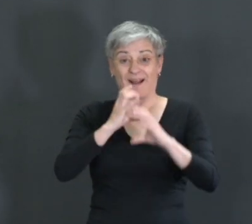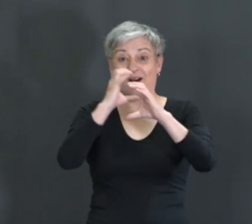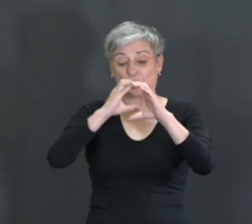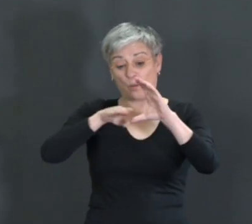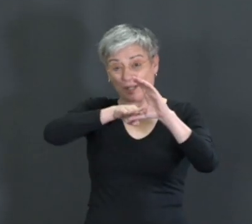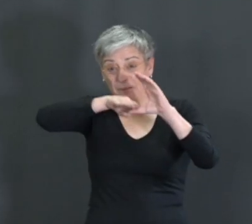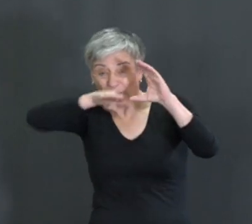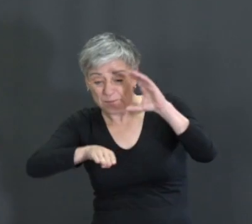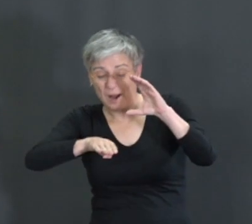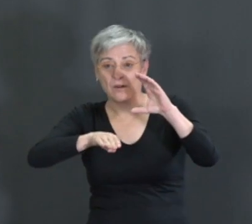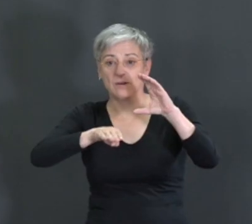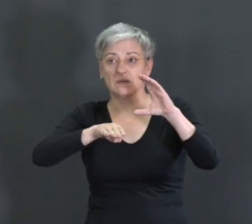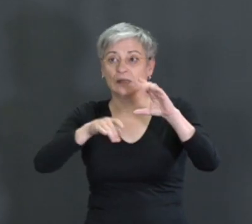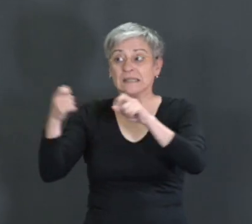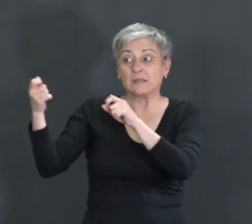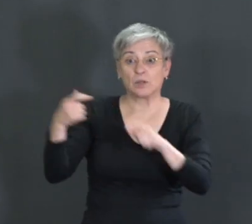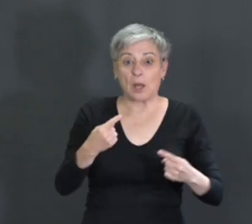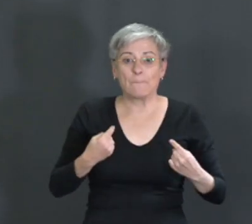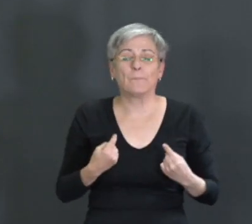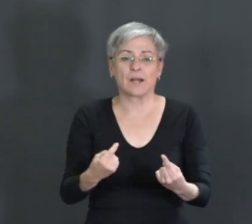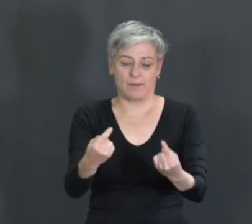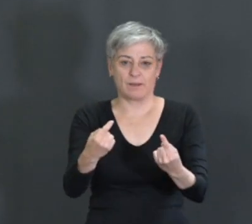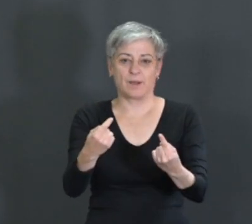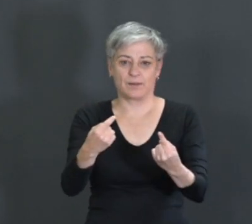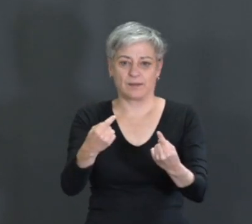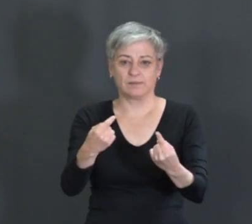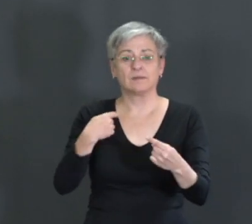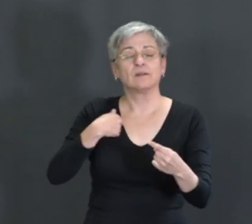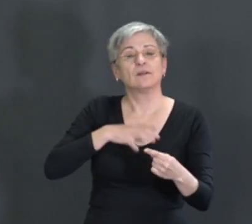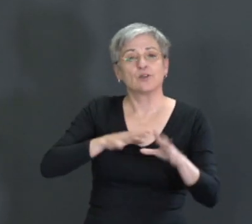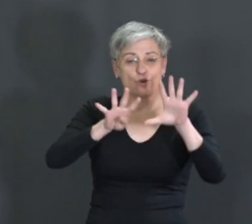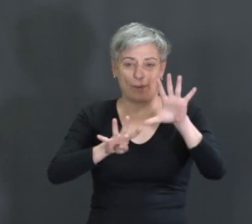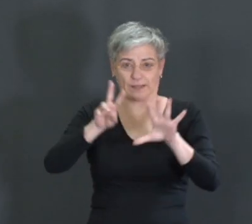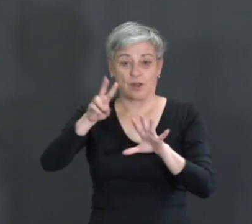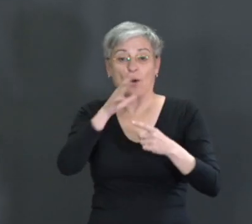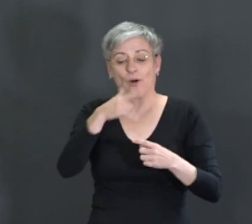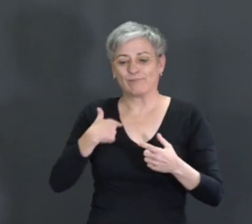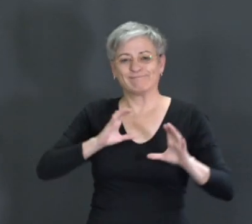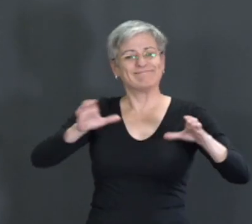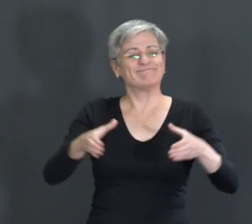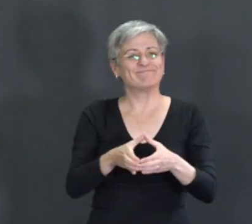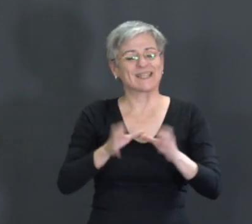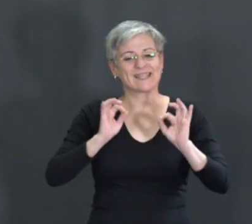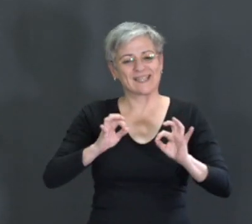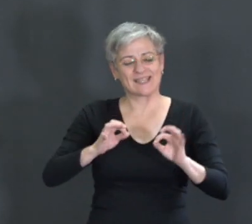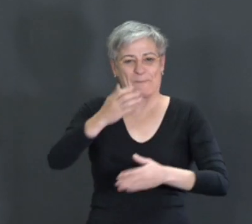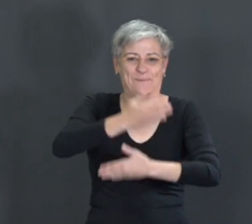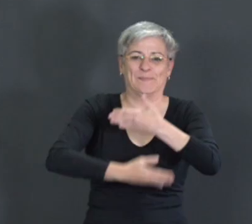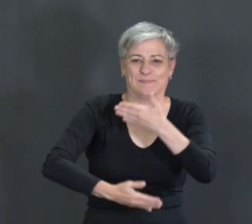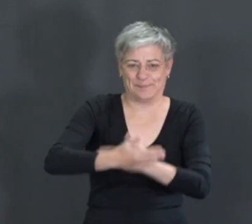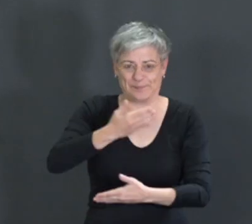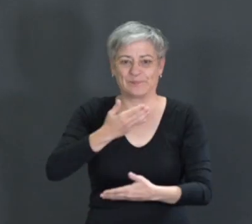de piso bajo que se importaron fueron para los Juegos, para llevar a los equipos paralímpicos